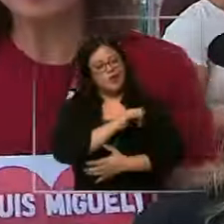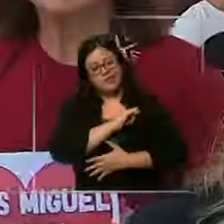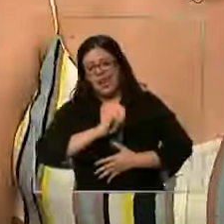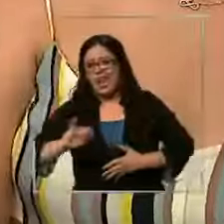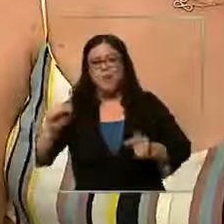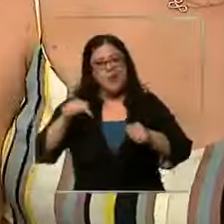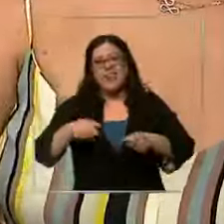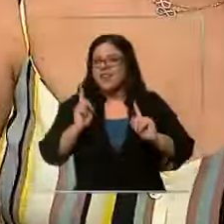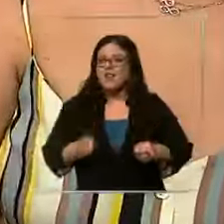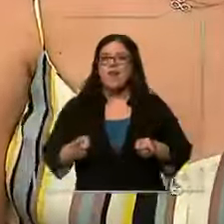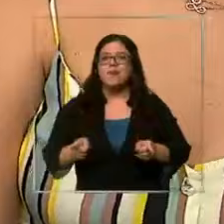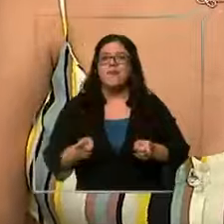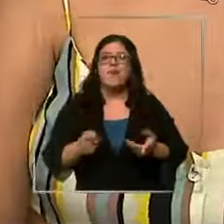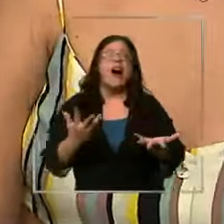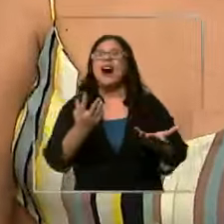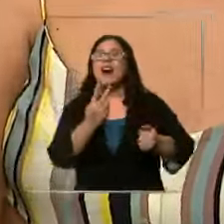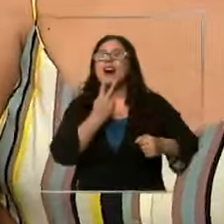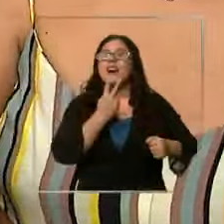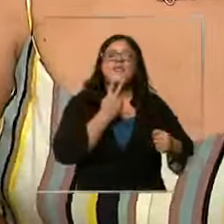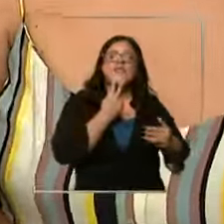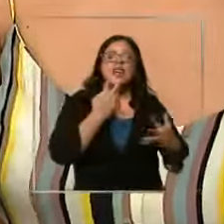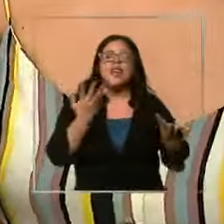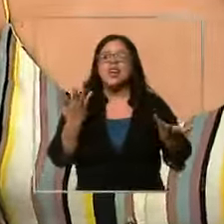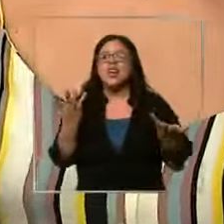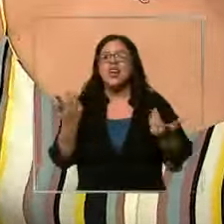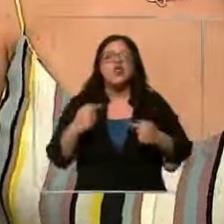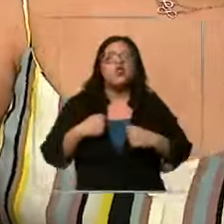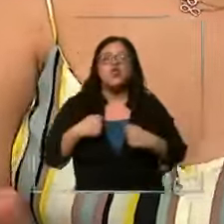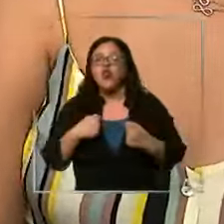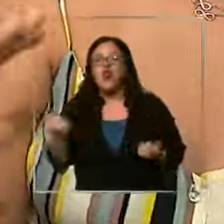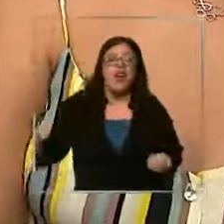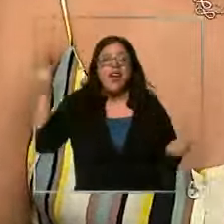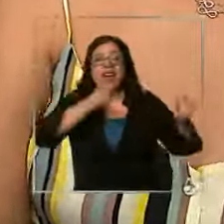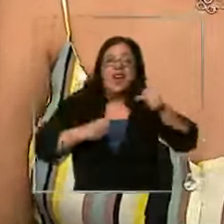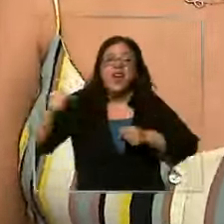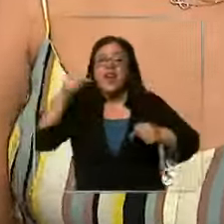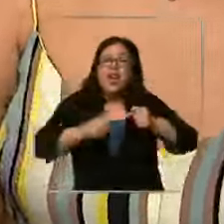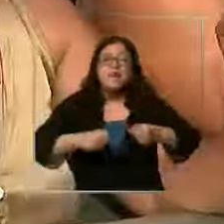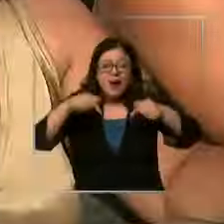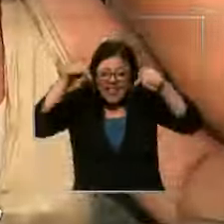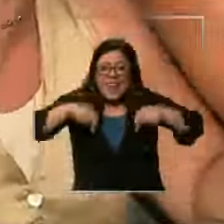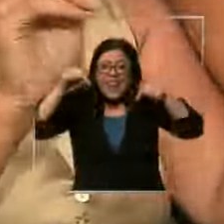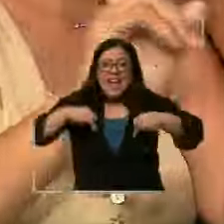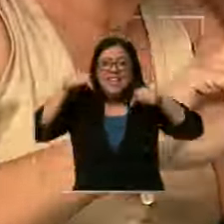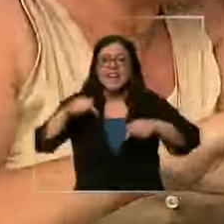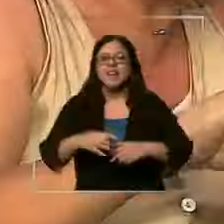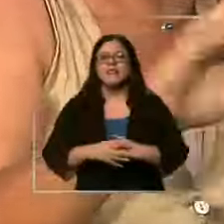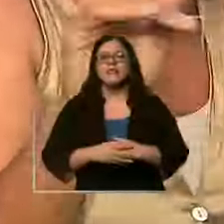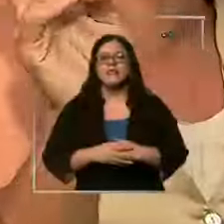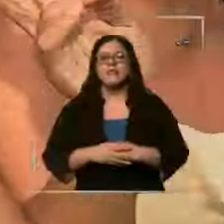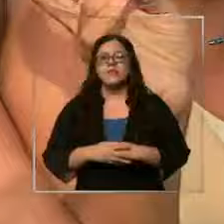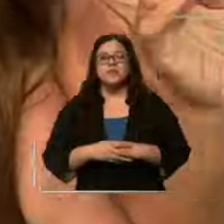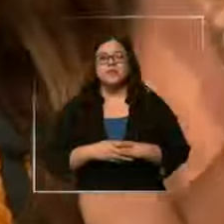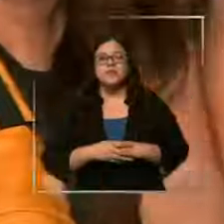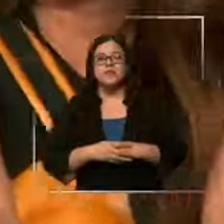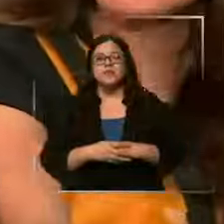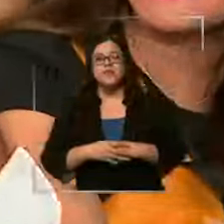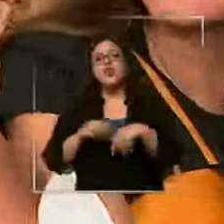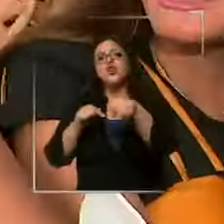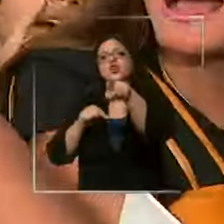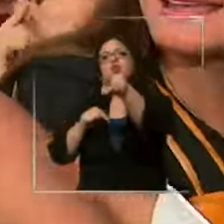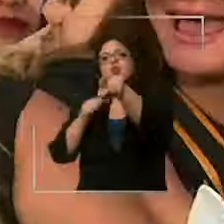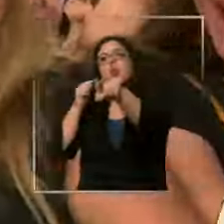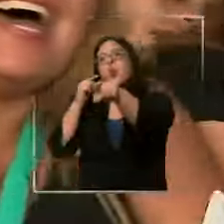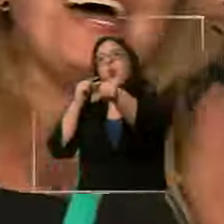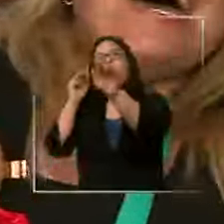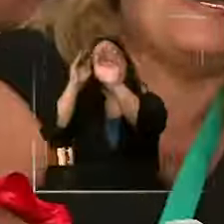que estar aquí. Y di la vida, me lo corrí todo para llegar aquí, taraca. A tú, la misma